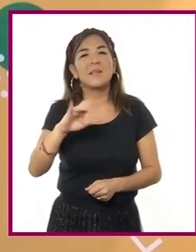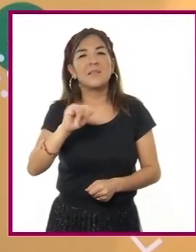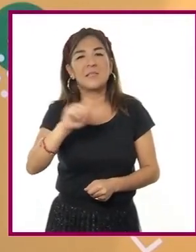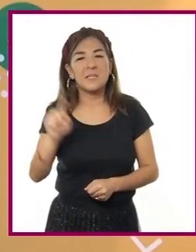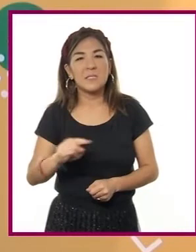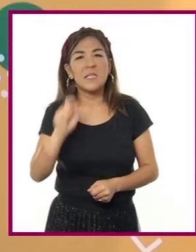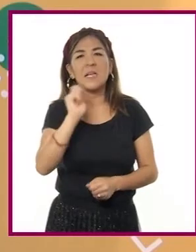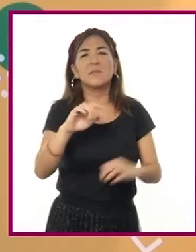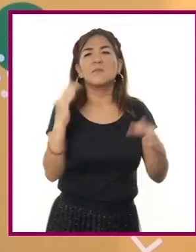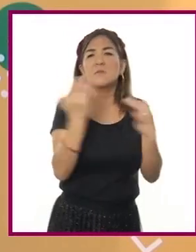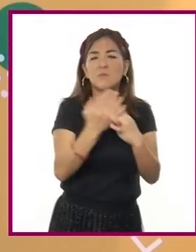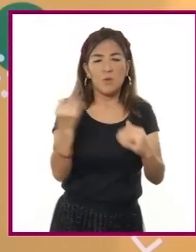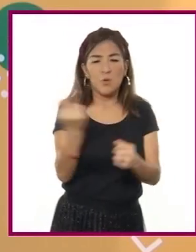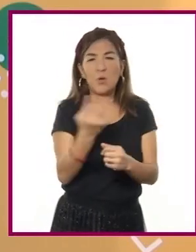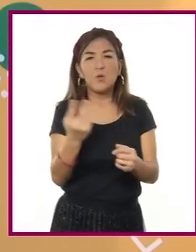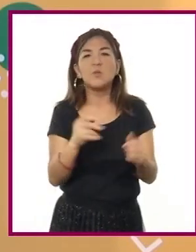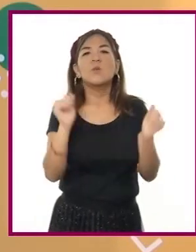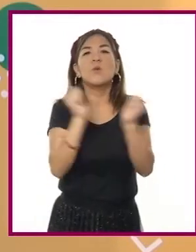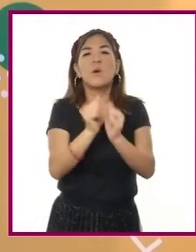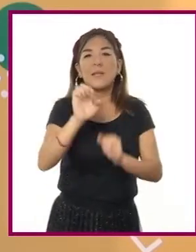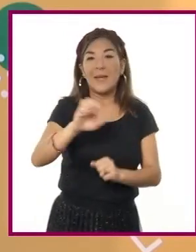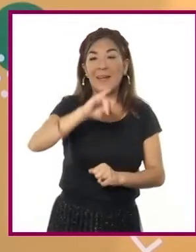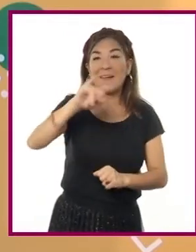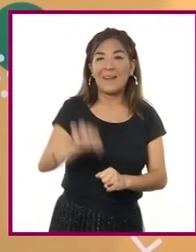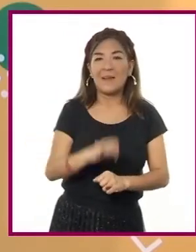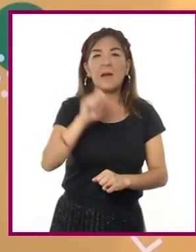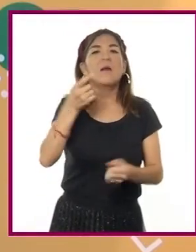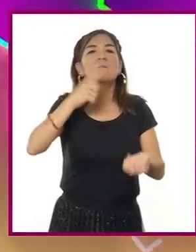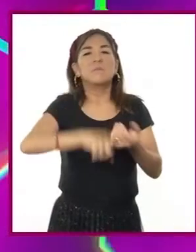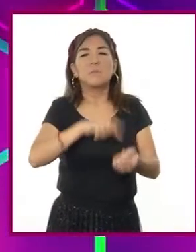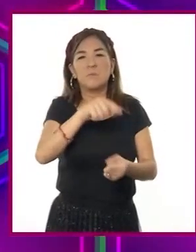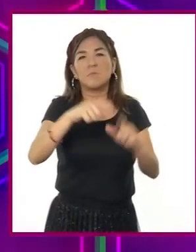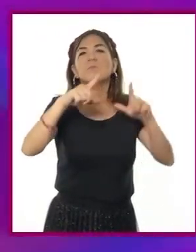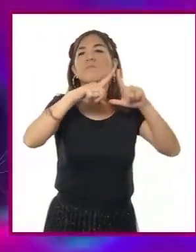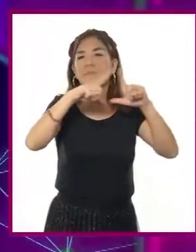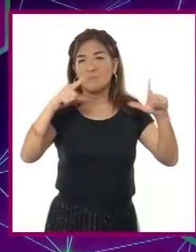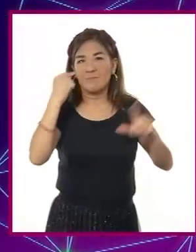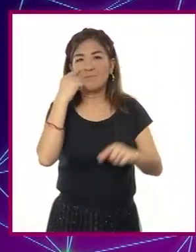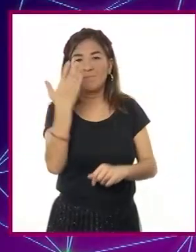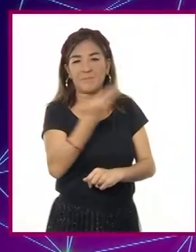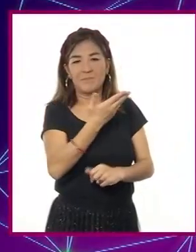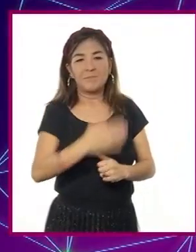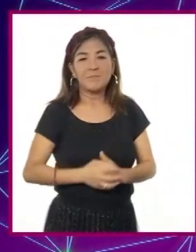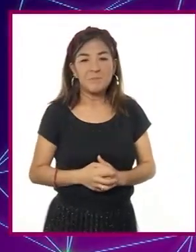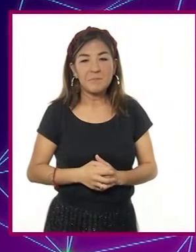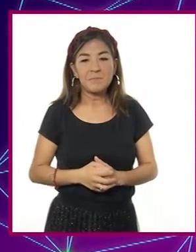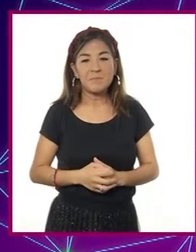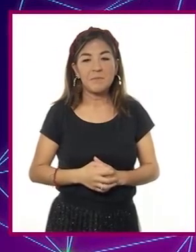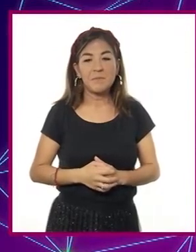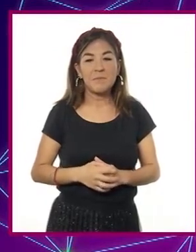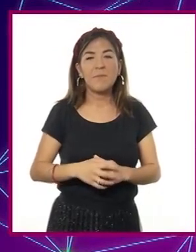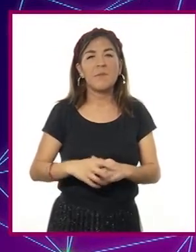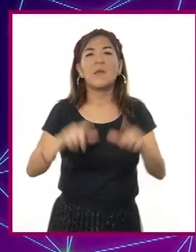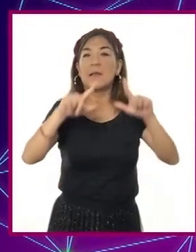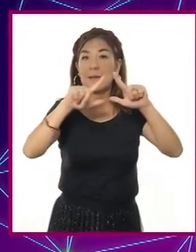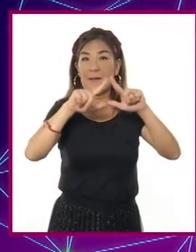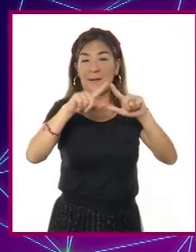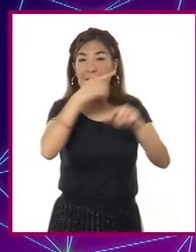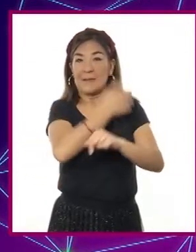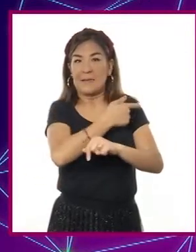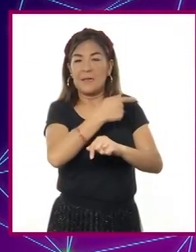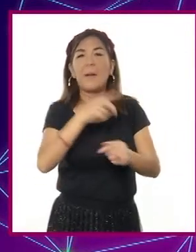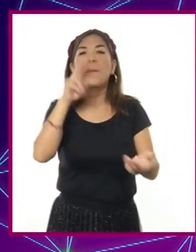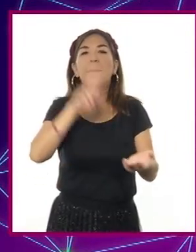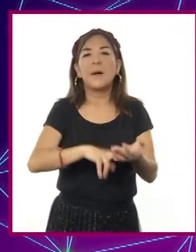tienen coincidencia con el eje de simetría de los polígonos regulares. El primero de los polígonos regulares es